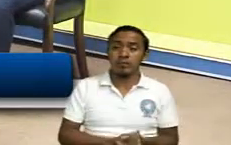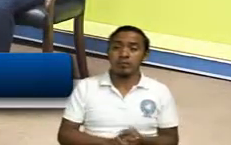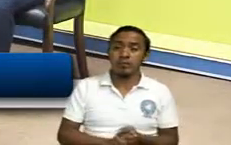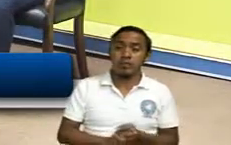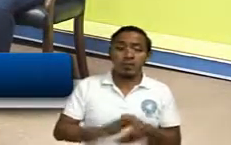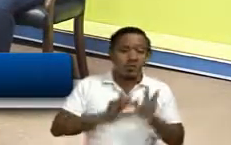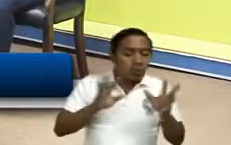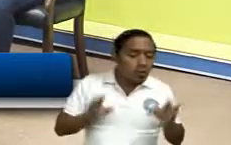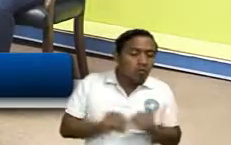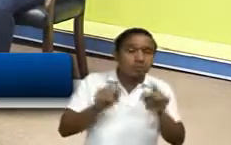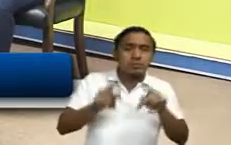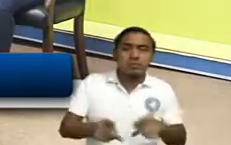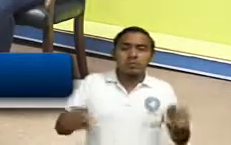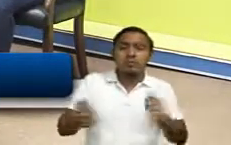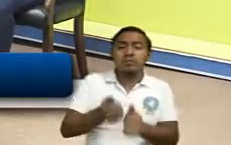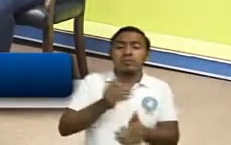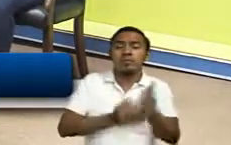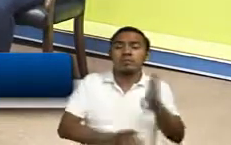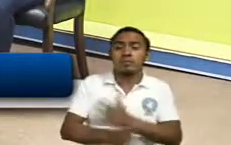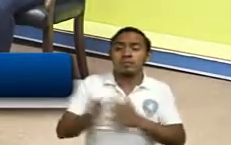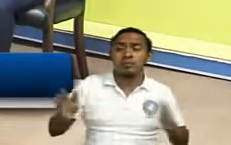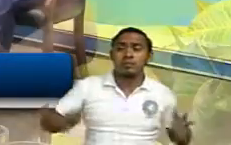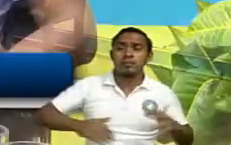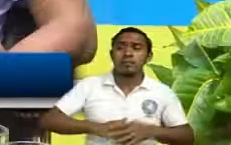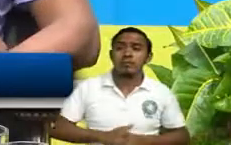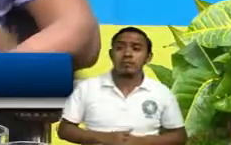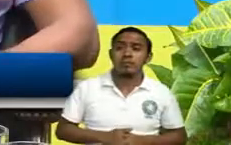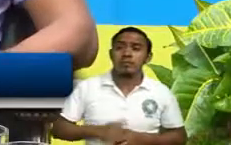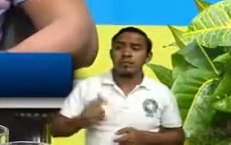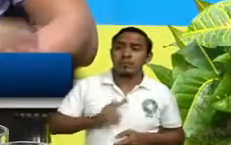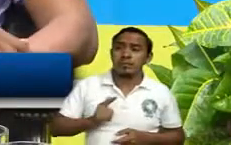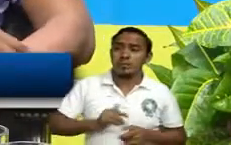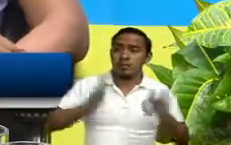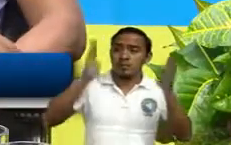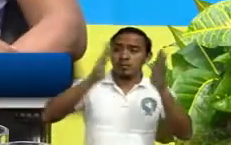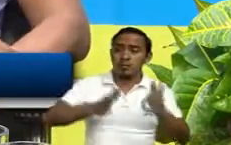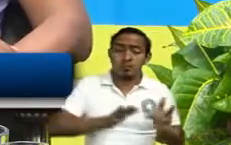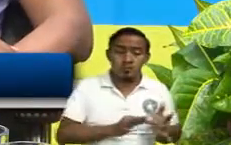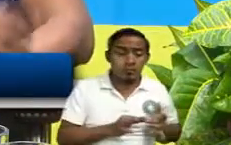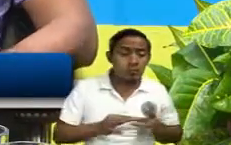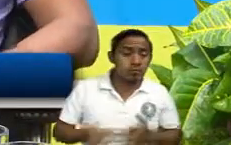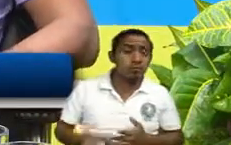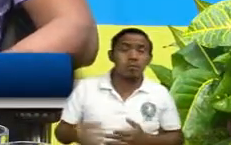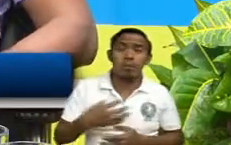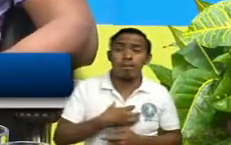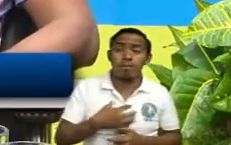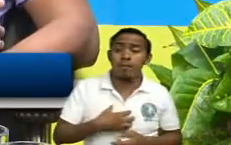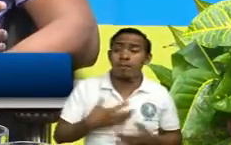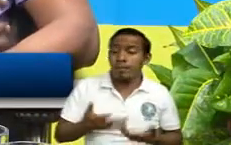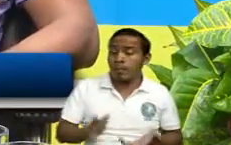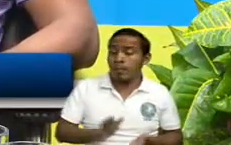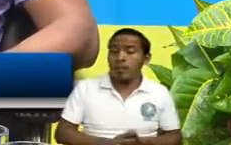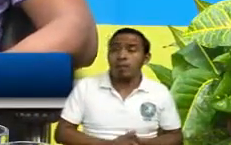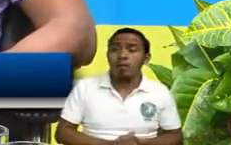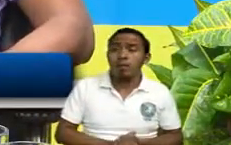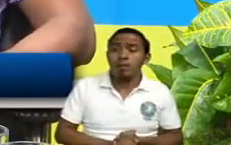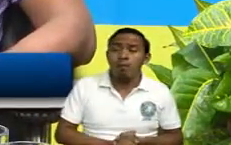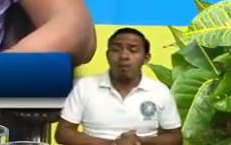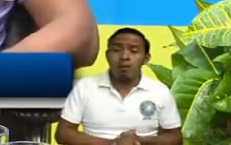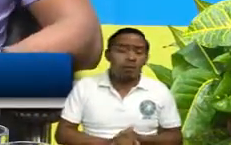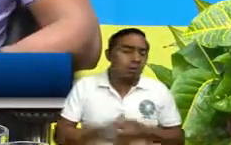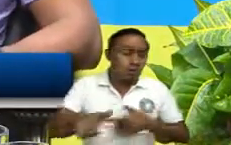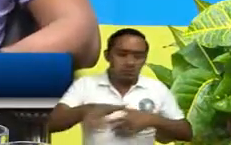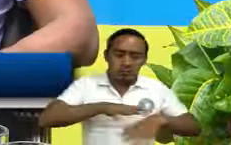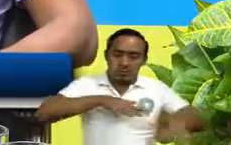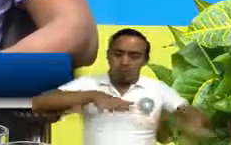las personas que tienen alguna discapacidad tienen una atención especial precisamente por su condición, de que ellos no se